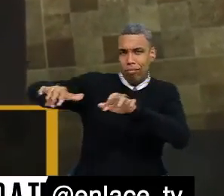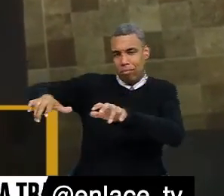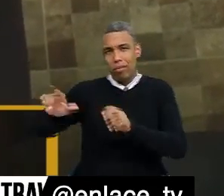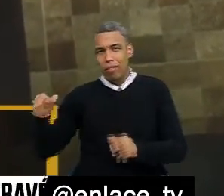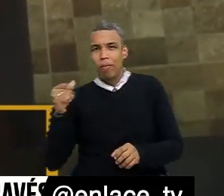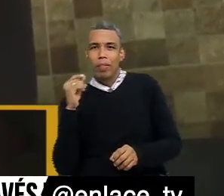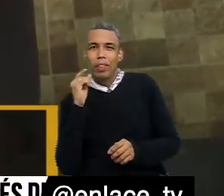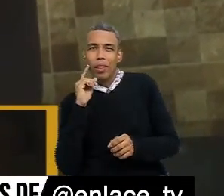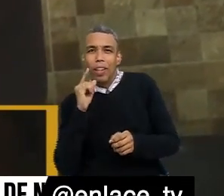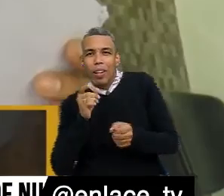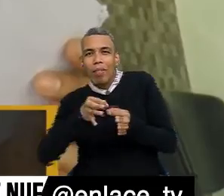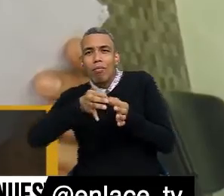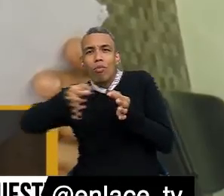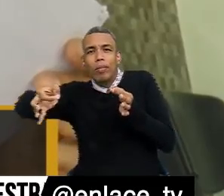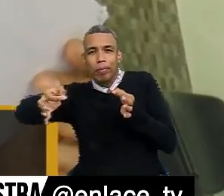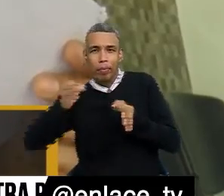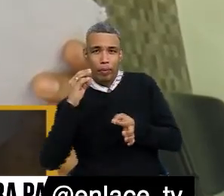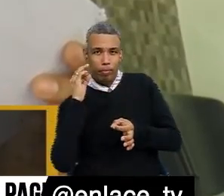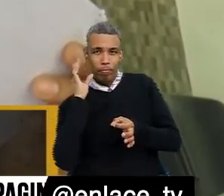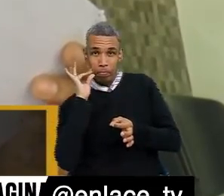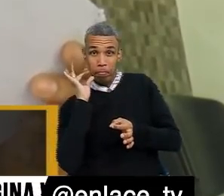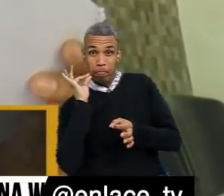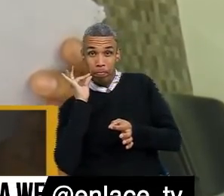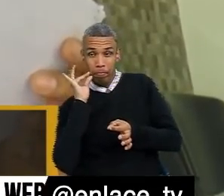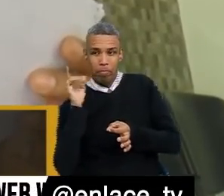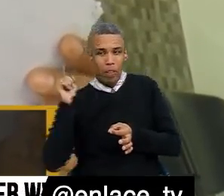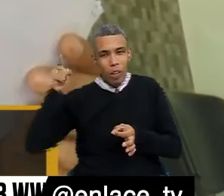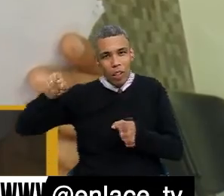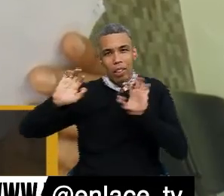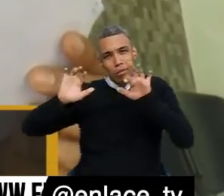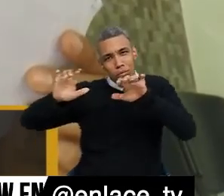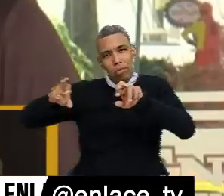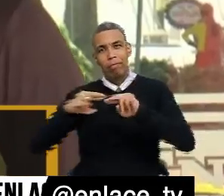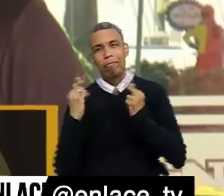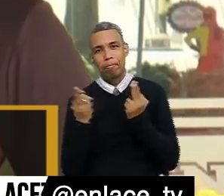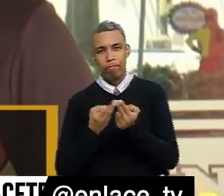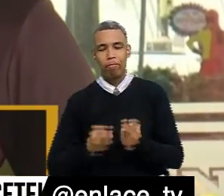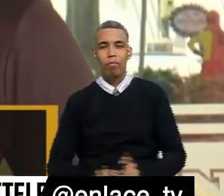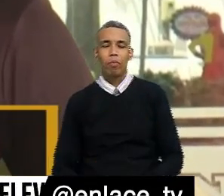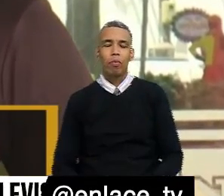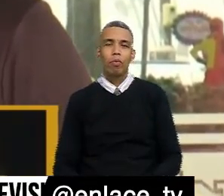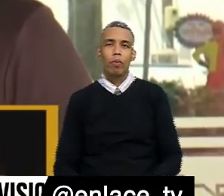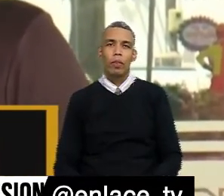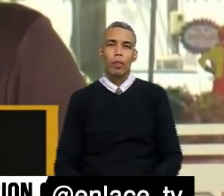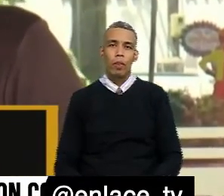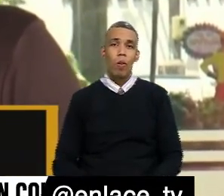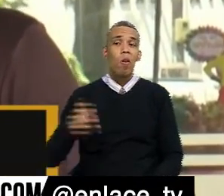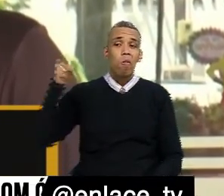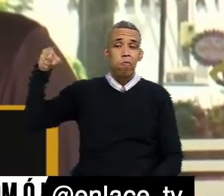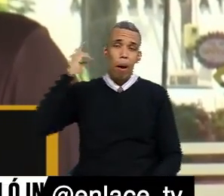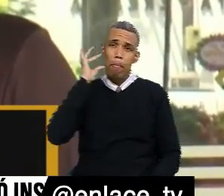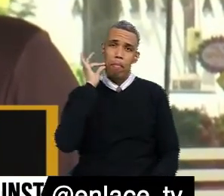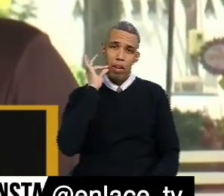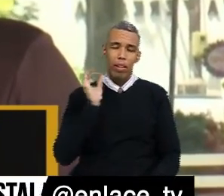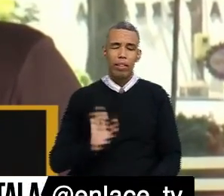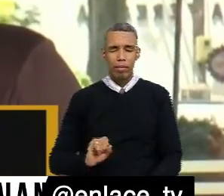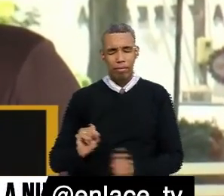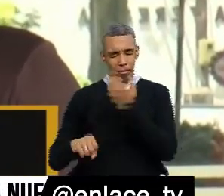Locales. Así lo da a conocer Halker Gutiérrez, presidente de los ediles en Barranca Bermeja. Sí, en la ciudad de Pereira se realiza a partir del día